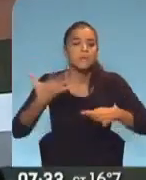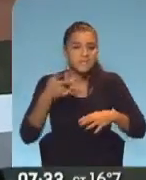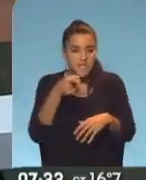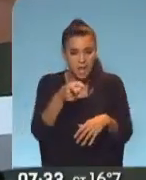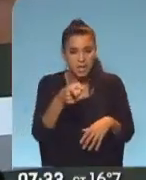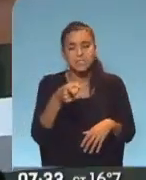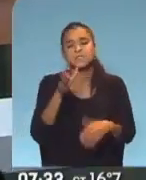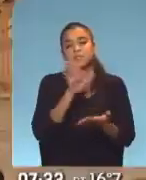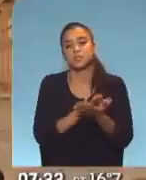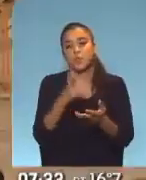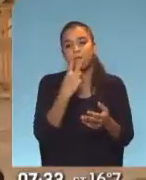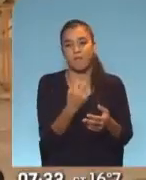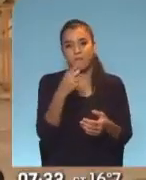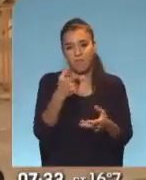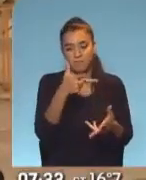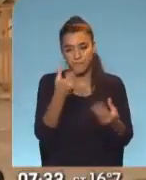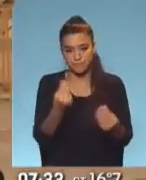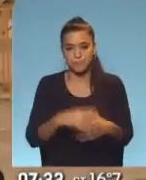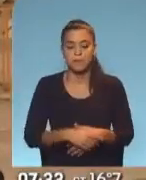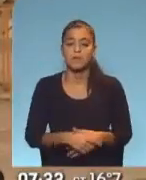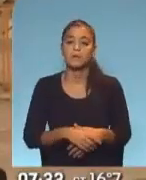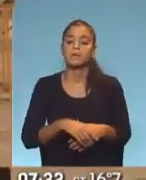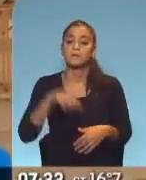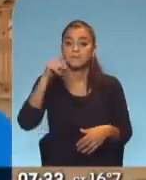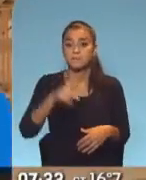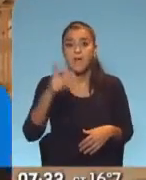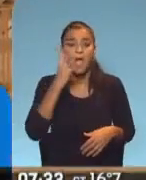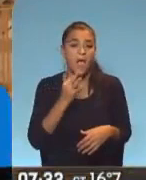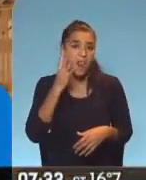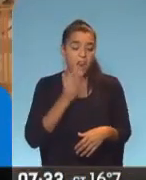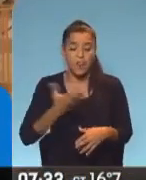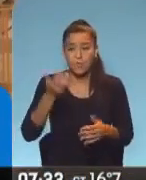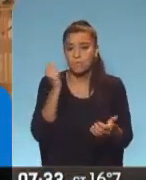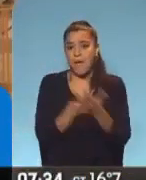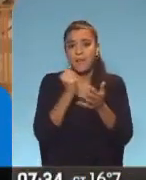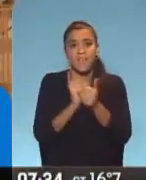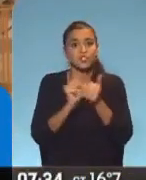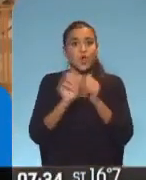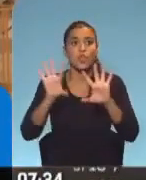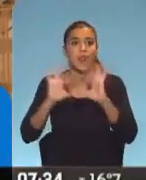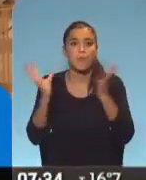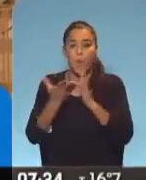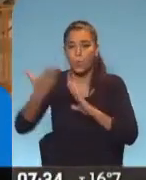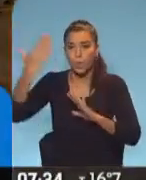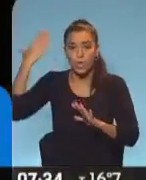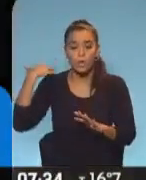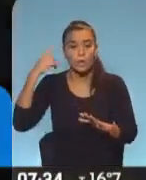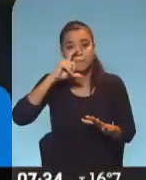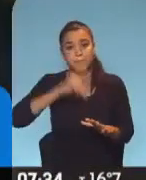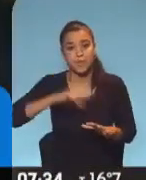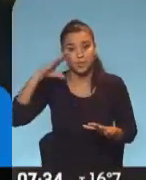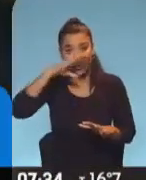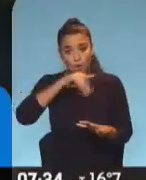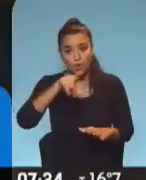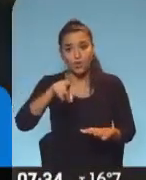esto nos decía. Ha ocurrido un hecho histórico a nivel mundial, que es que el petróleo